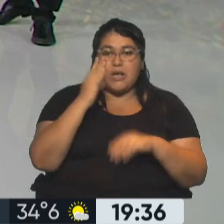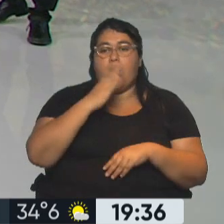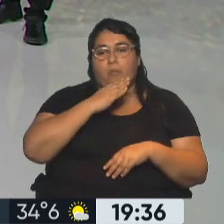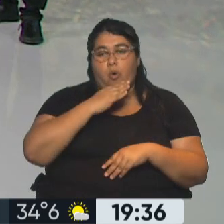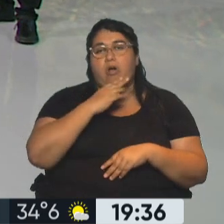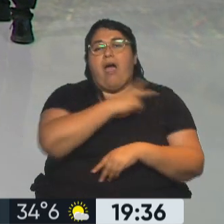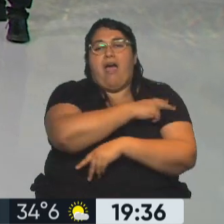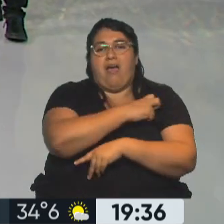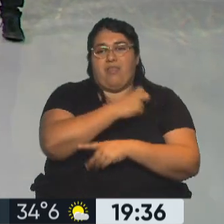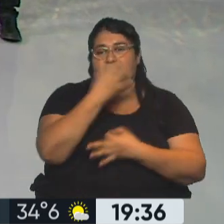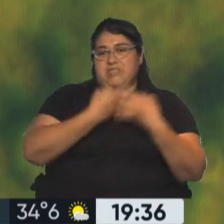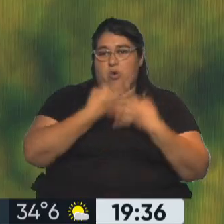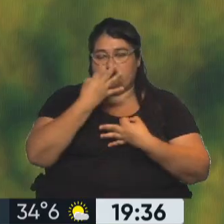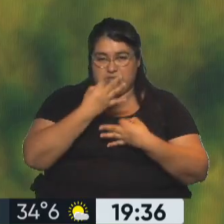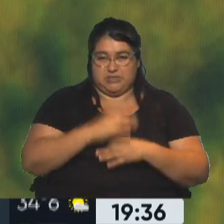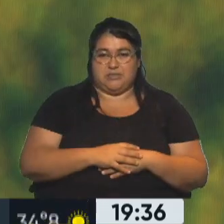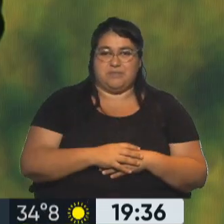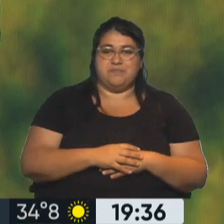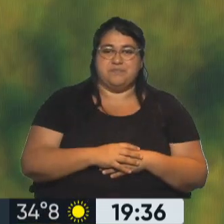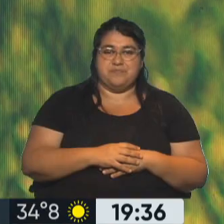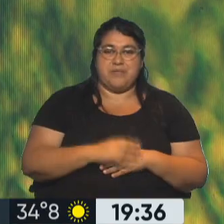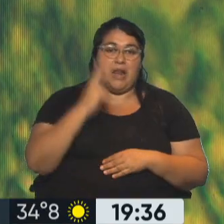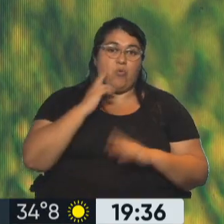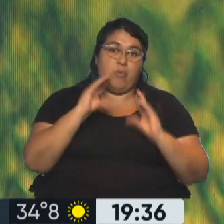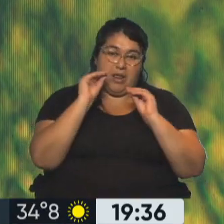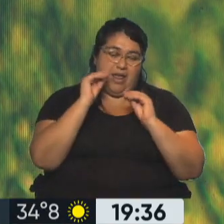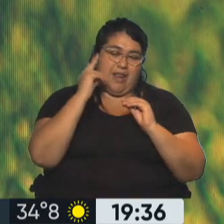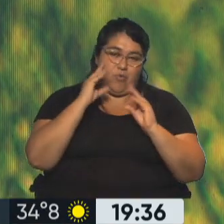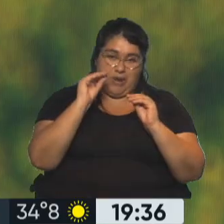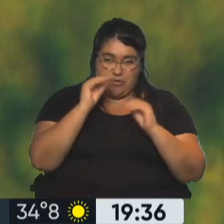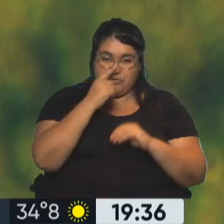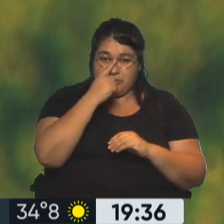Bombonera. Defensa y Justicia a las 21. Quedó para el lunes porque había jugado el miércoles. Exacto.